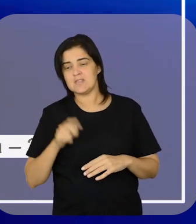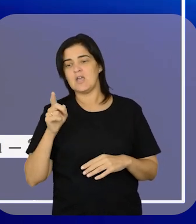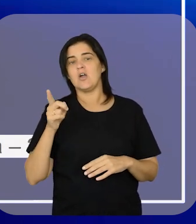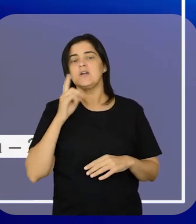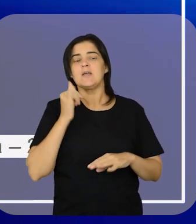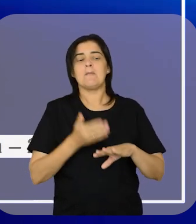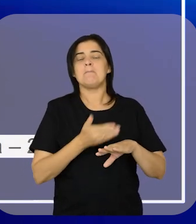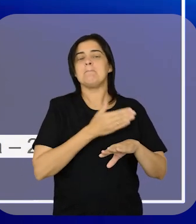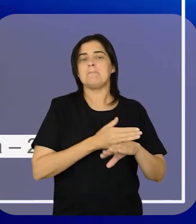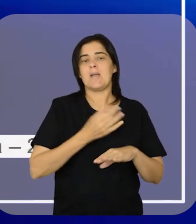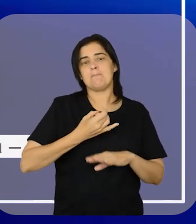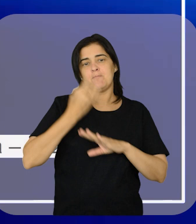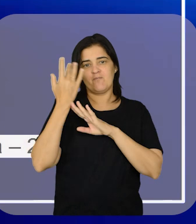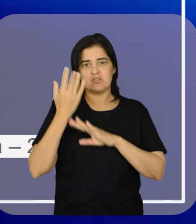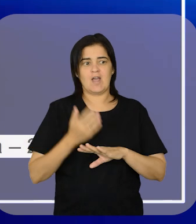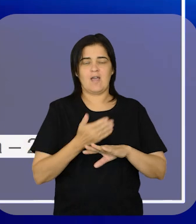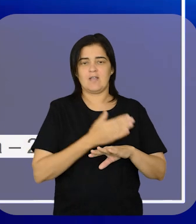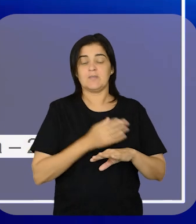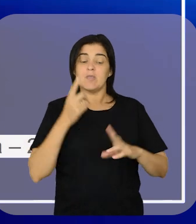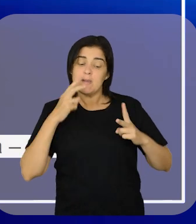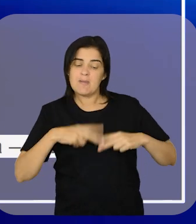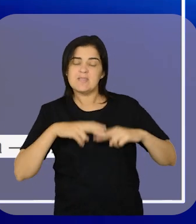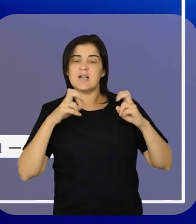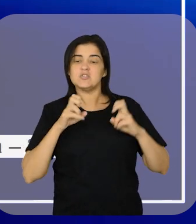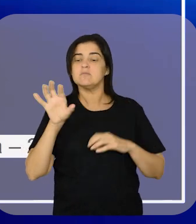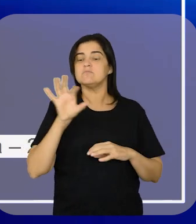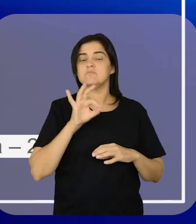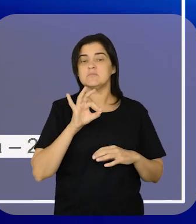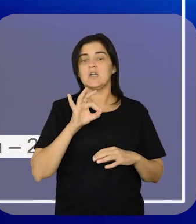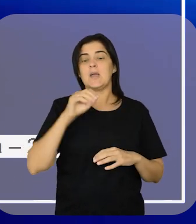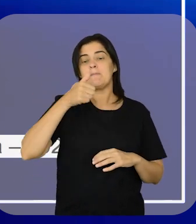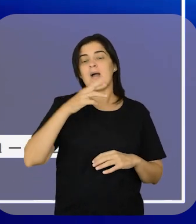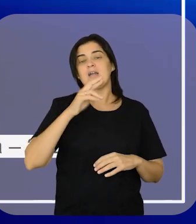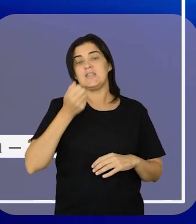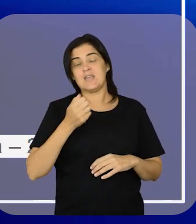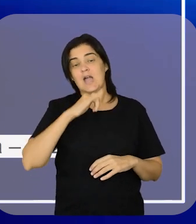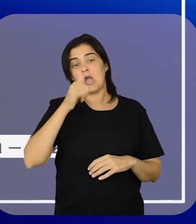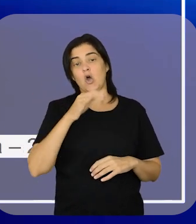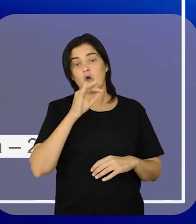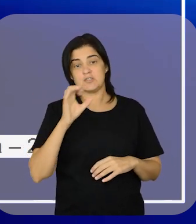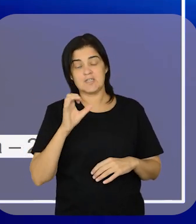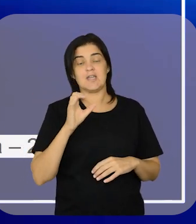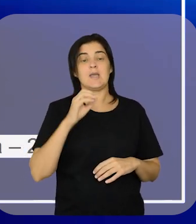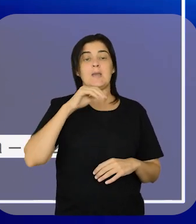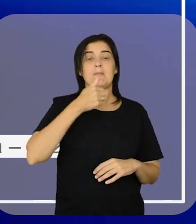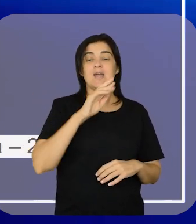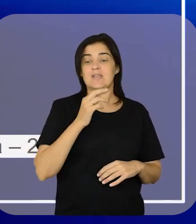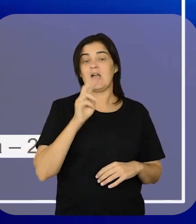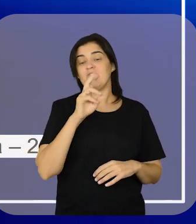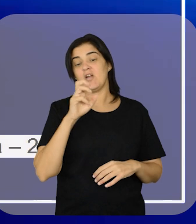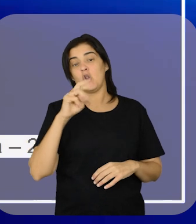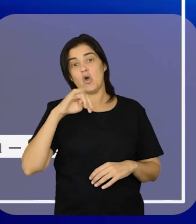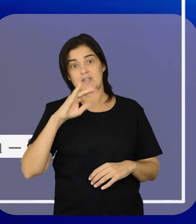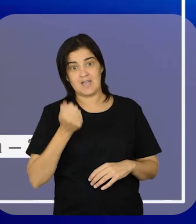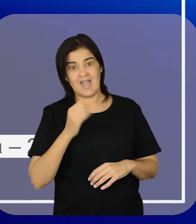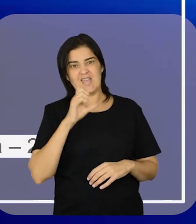prácticas preprofesionales. El equipo de investigación está formado por María José Irigoyen, Elisa Piani, Andrea María Tejera y quien les habla, Verónica